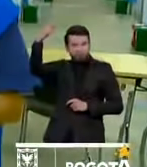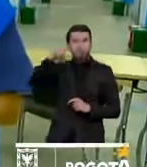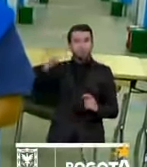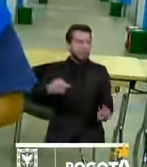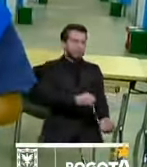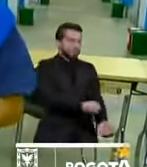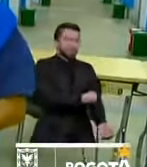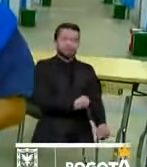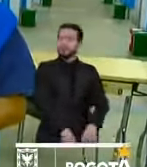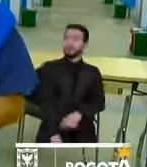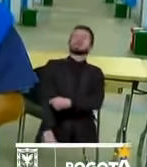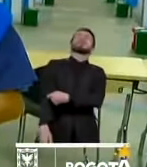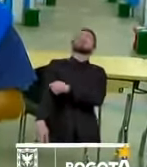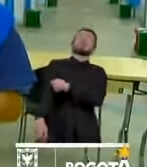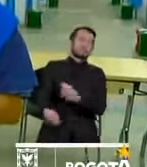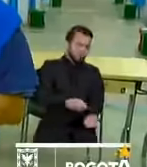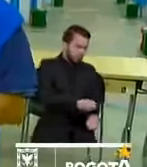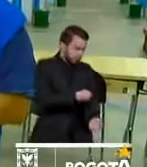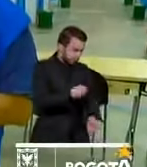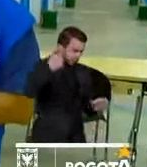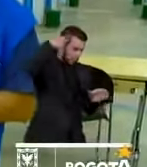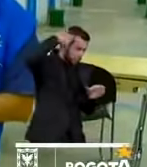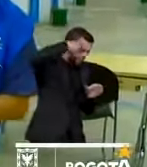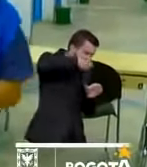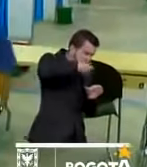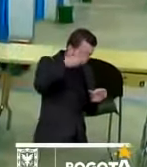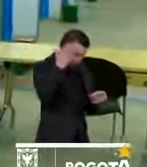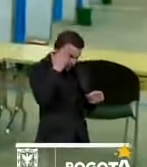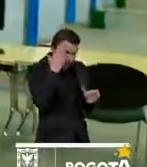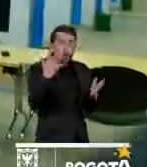y darle anestesia, pues lo vamos a poder hacer también. Vale,